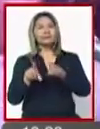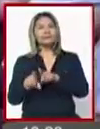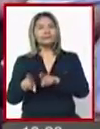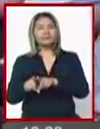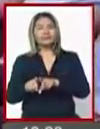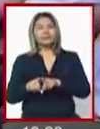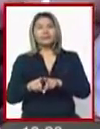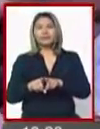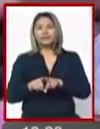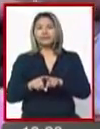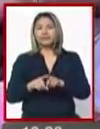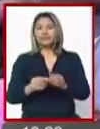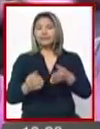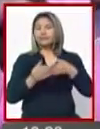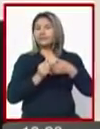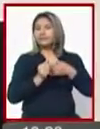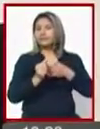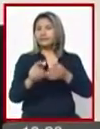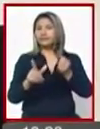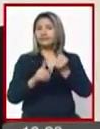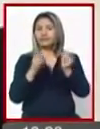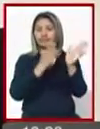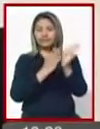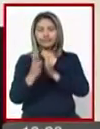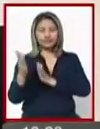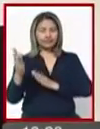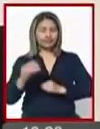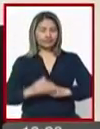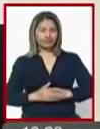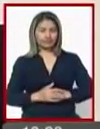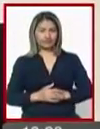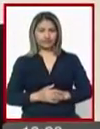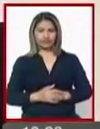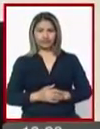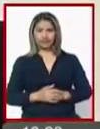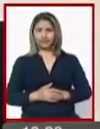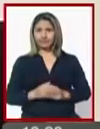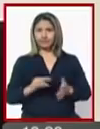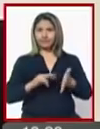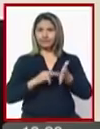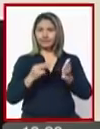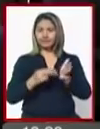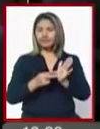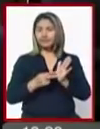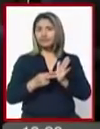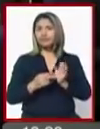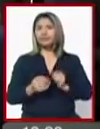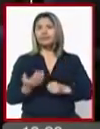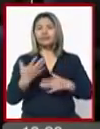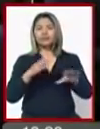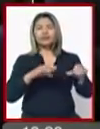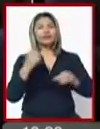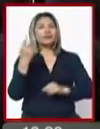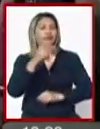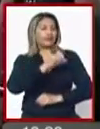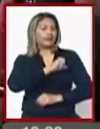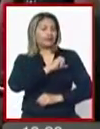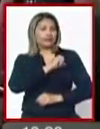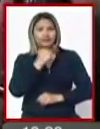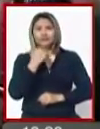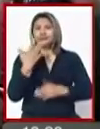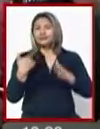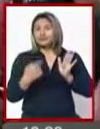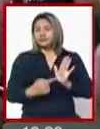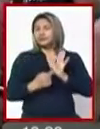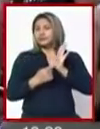prácticamente lideriza lo que significa este proceso, lo que es ese cambio. En este acto, dos uniformados,